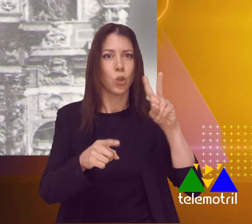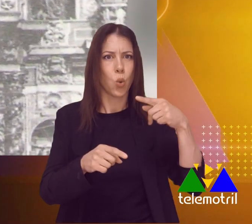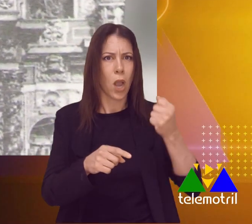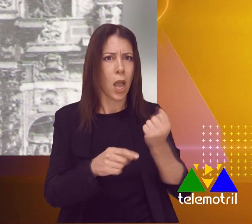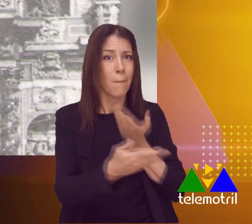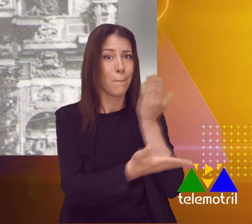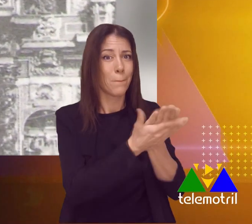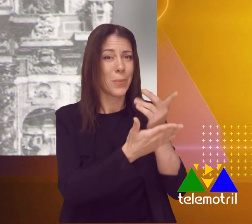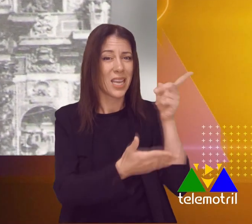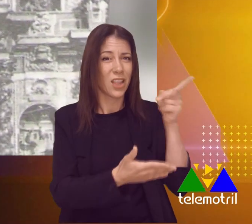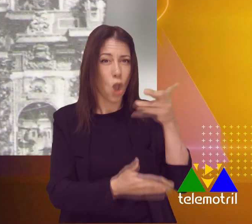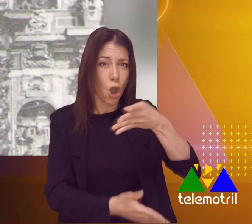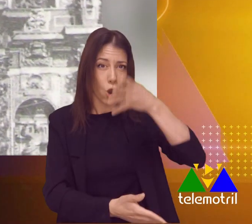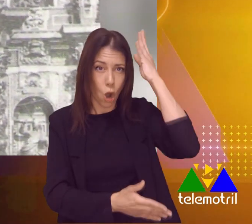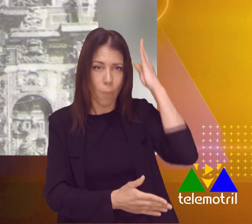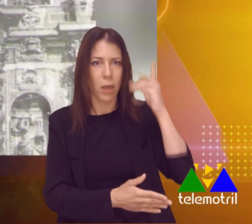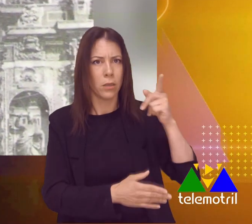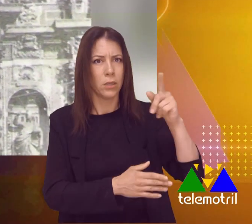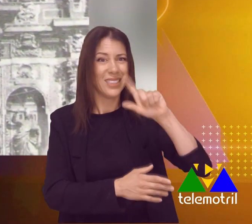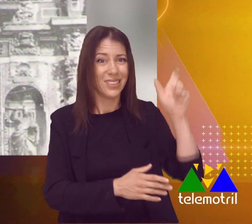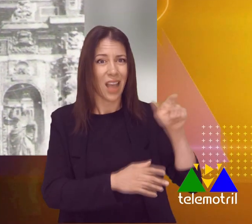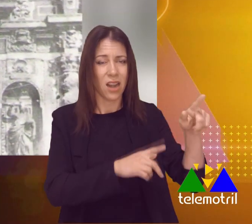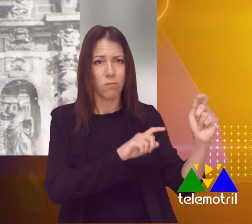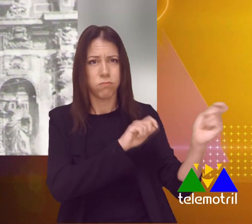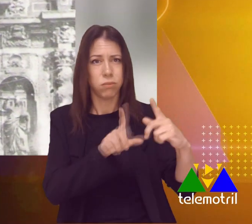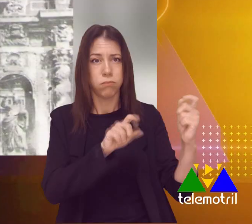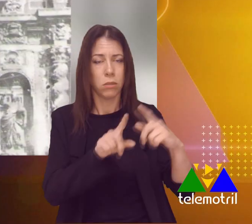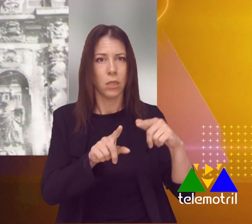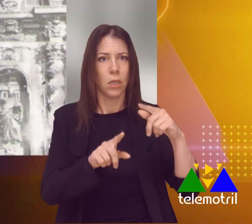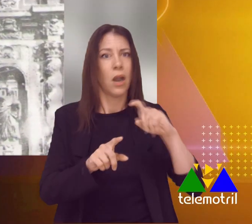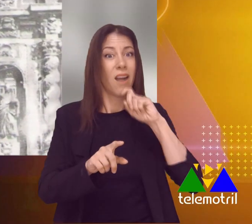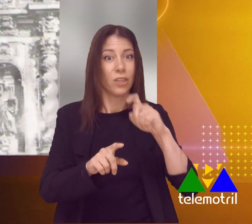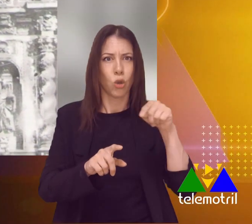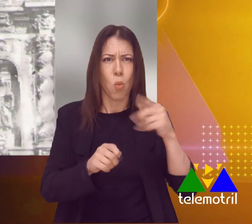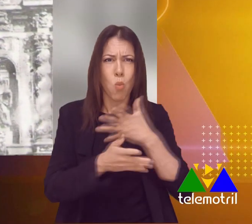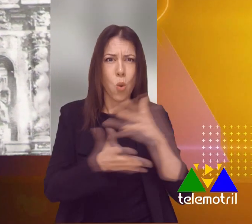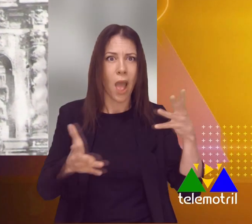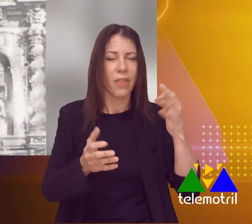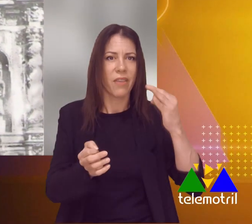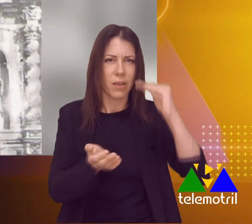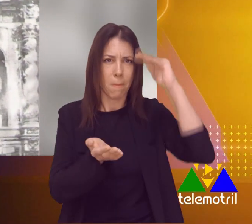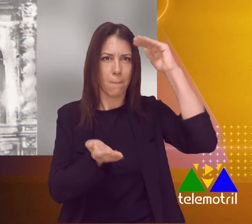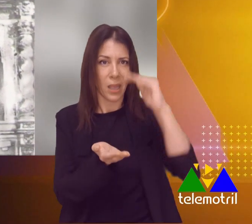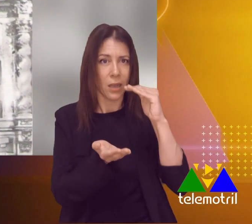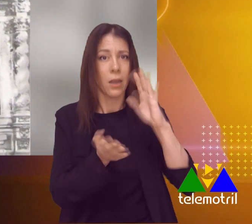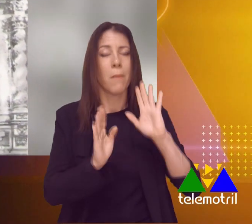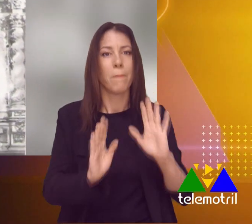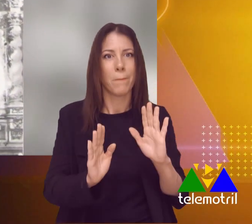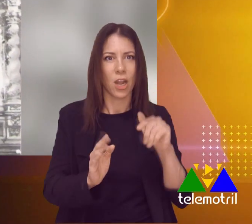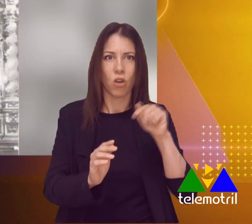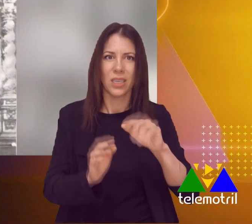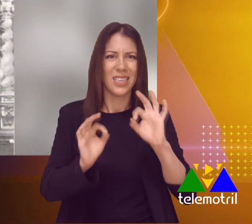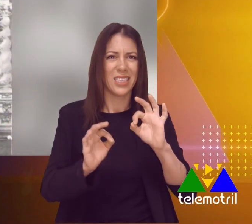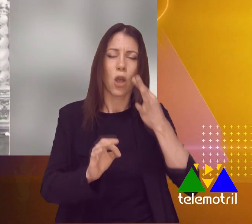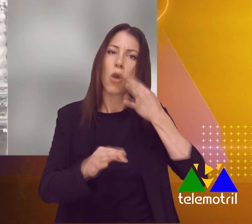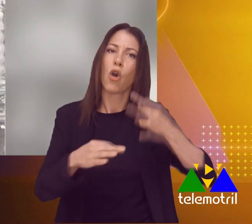grande, cuando llegaron a montarlo aquí no cabía y tuvieron que cortarlo, pero el retablo era italiano,